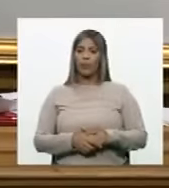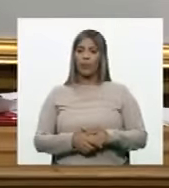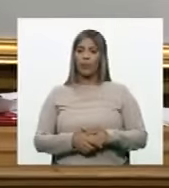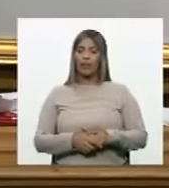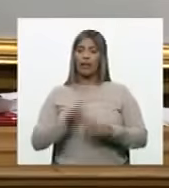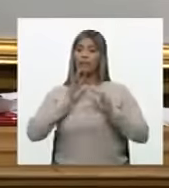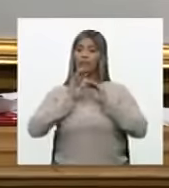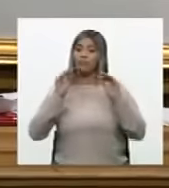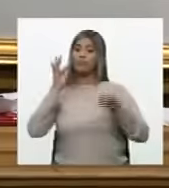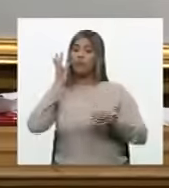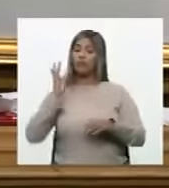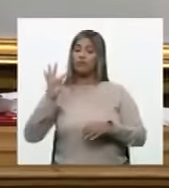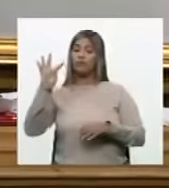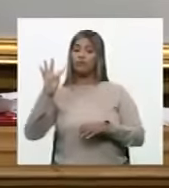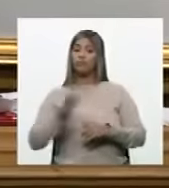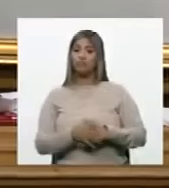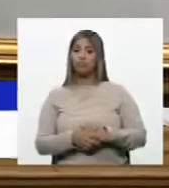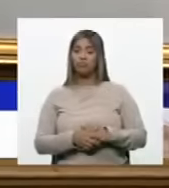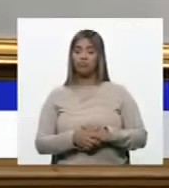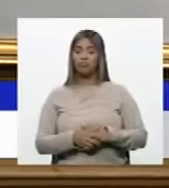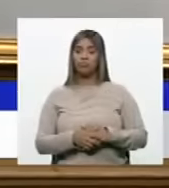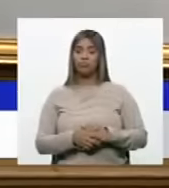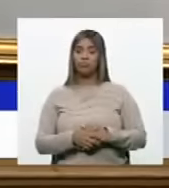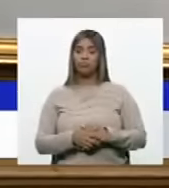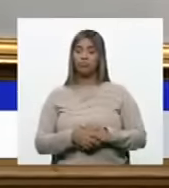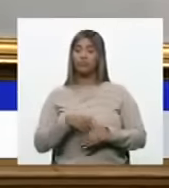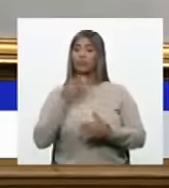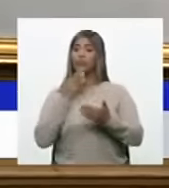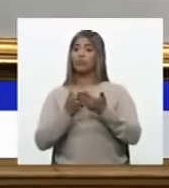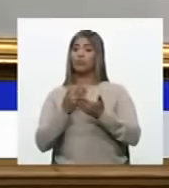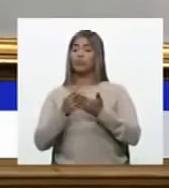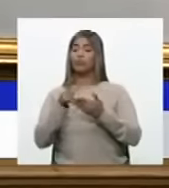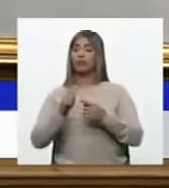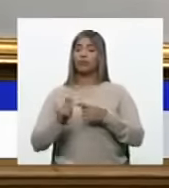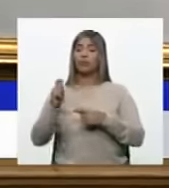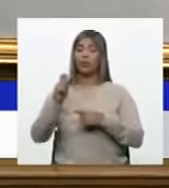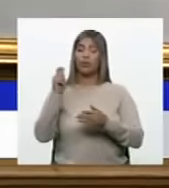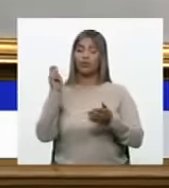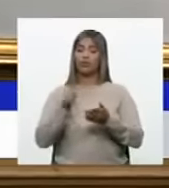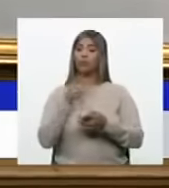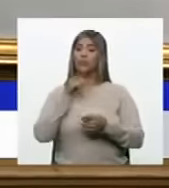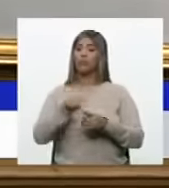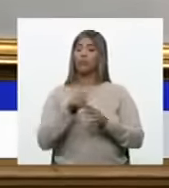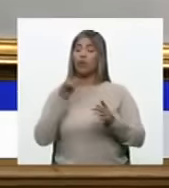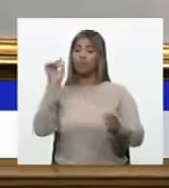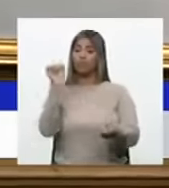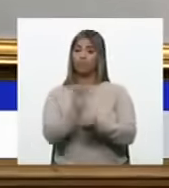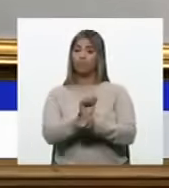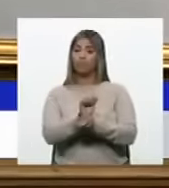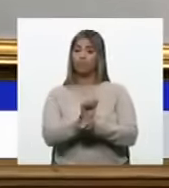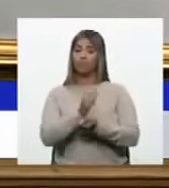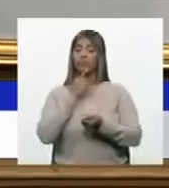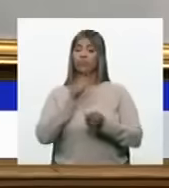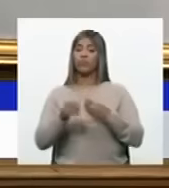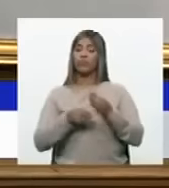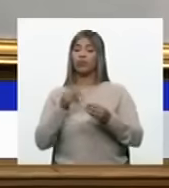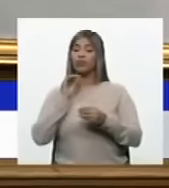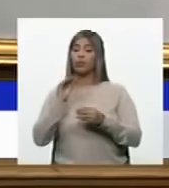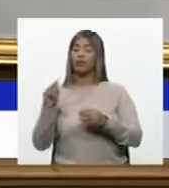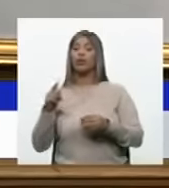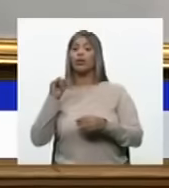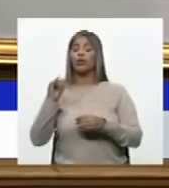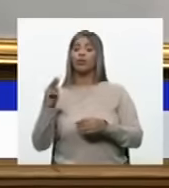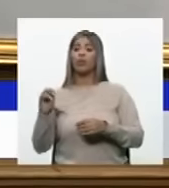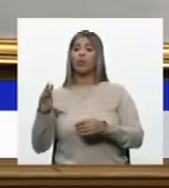instar a la Fiscalía General de la República para que se solicite ante los tribunales penales orden de aprehensión y se emita alerta roja de